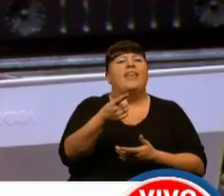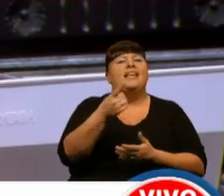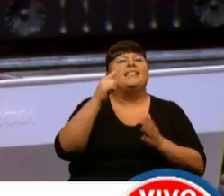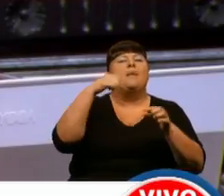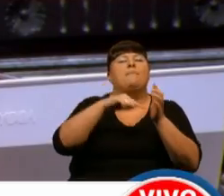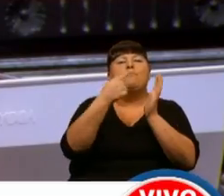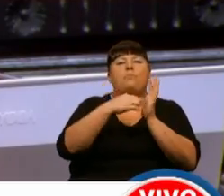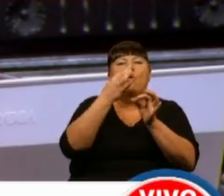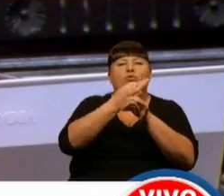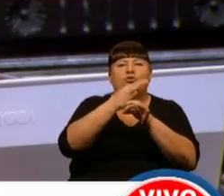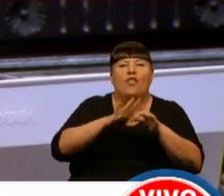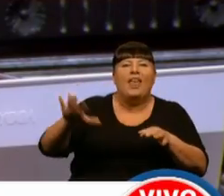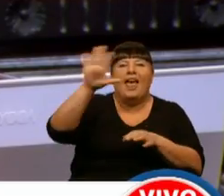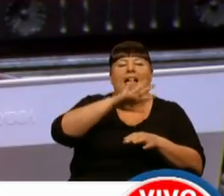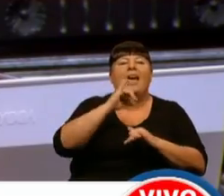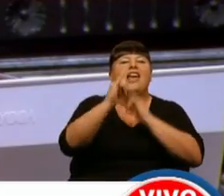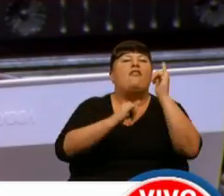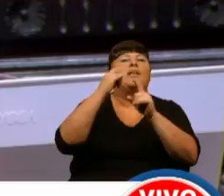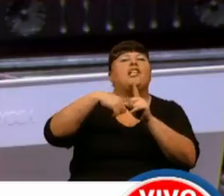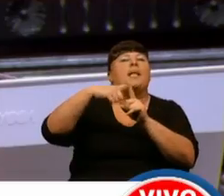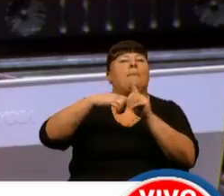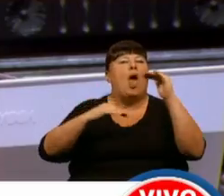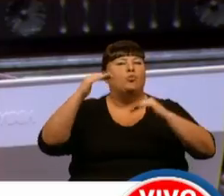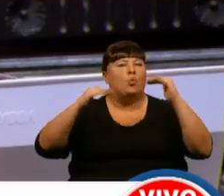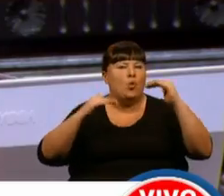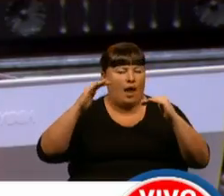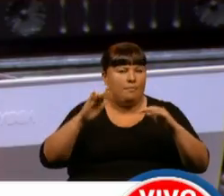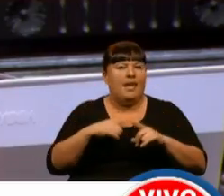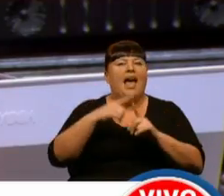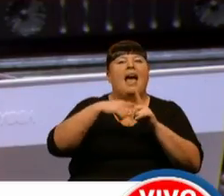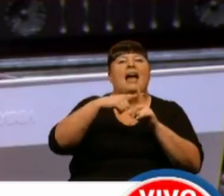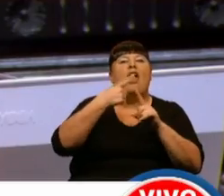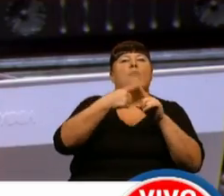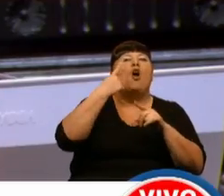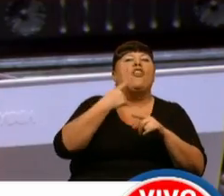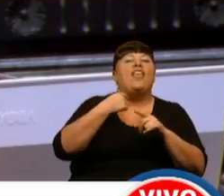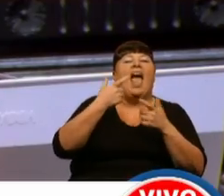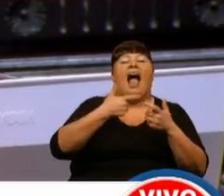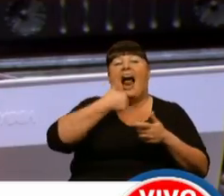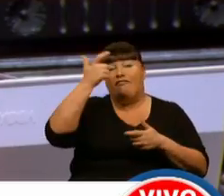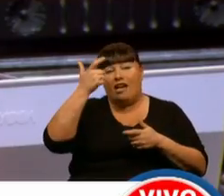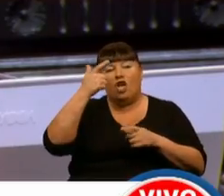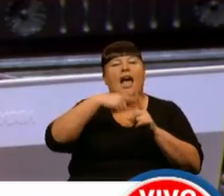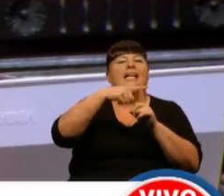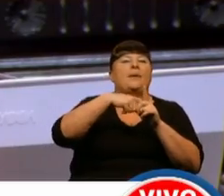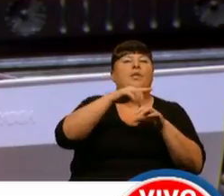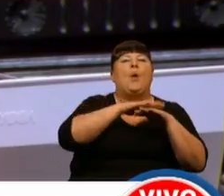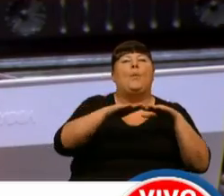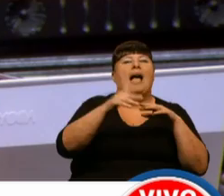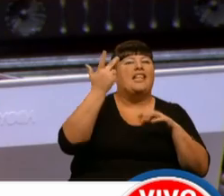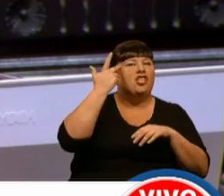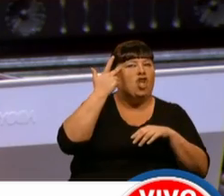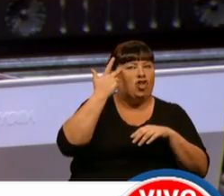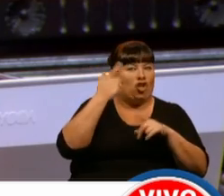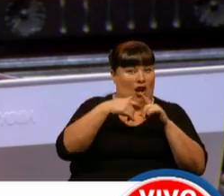calificación vial mental con datos de temperatura grado día de calefacción a temperatura base de 18 grados